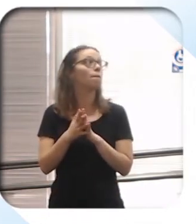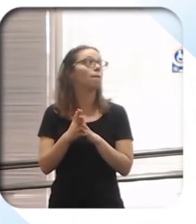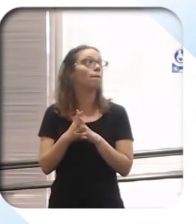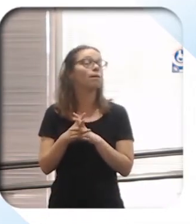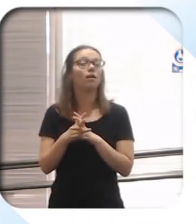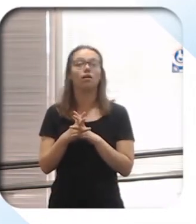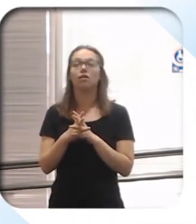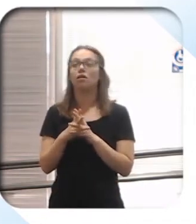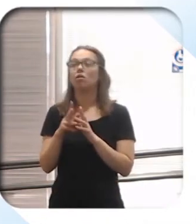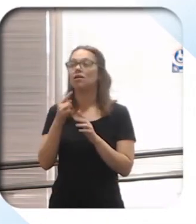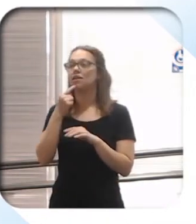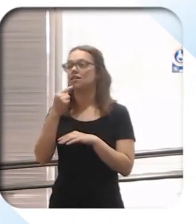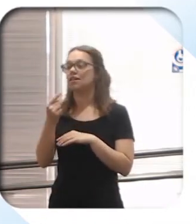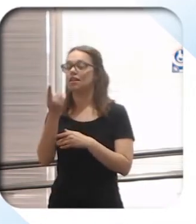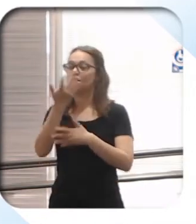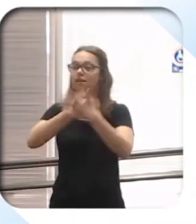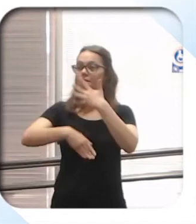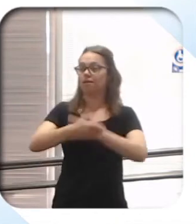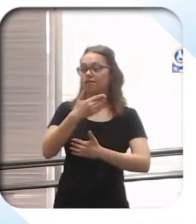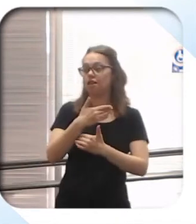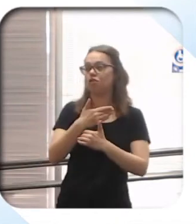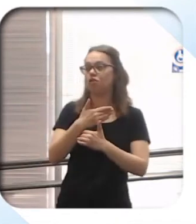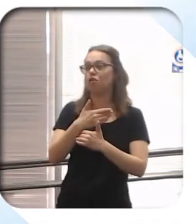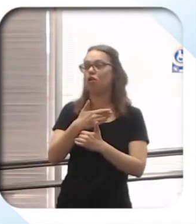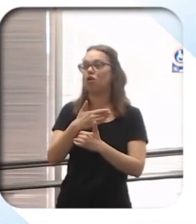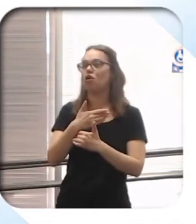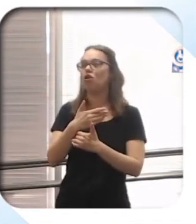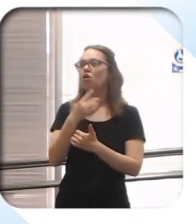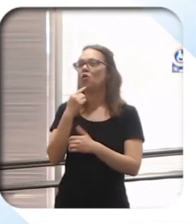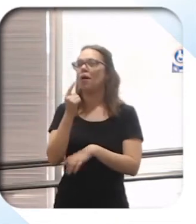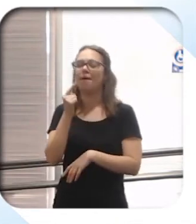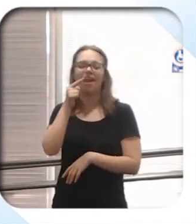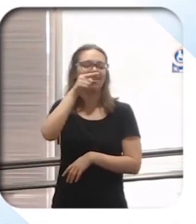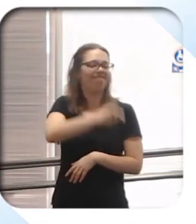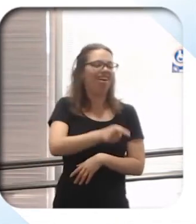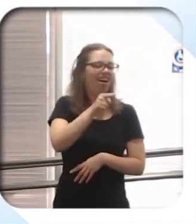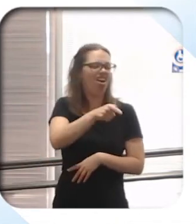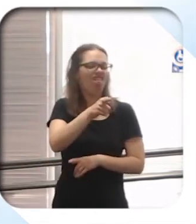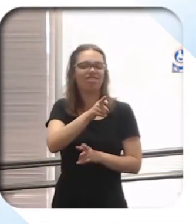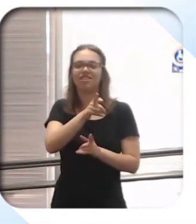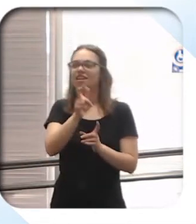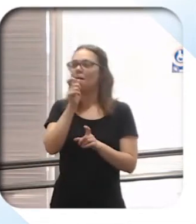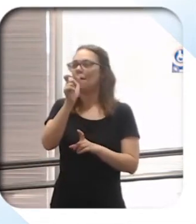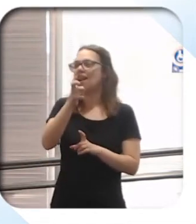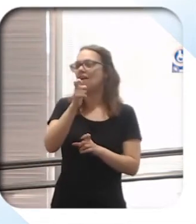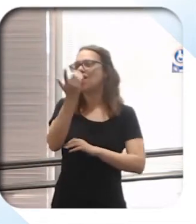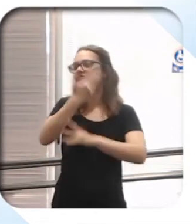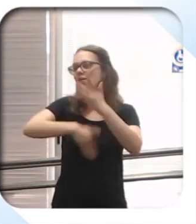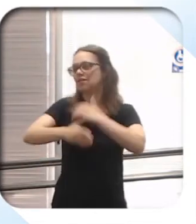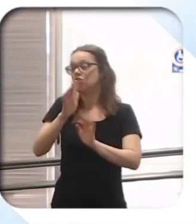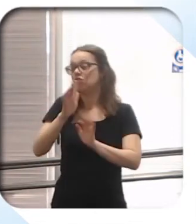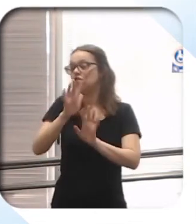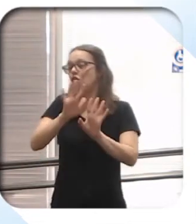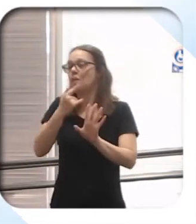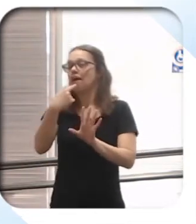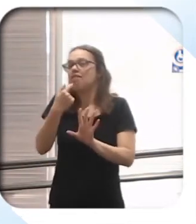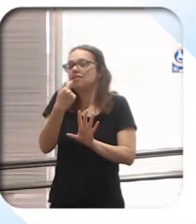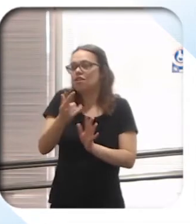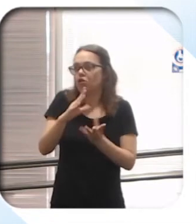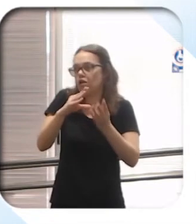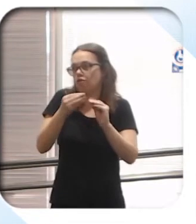Voy a hablar del discapacitado. No es para señalarlo de mala manera ese término, simplemente que es para señalarlo de alguna